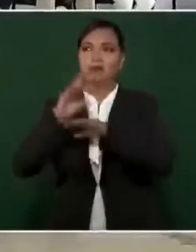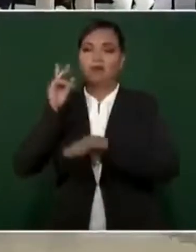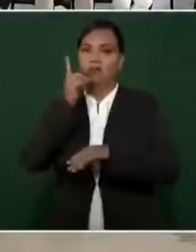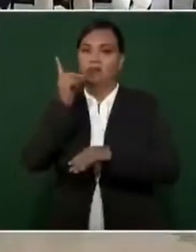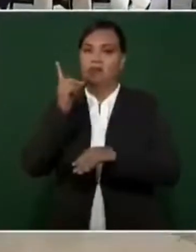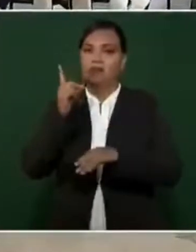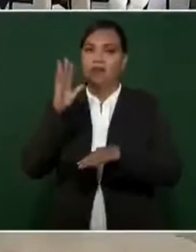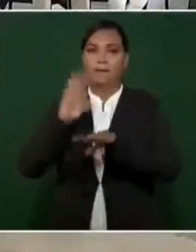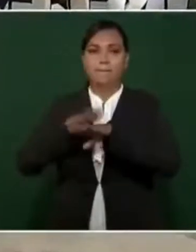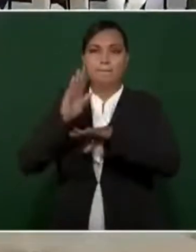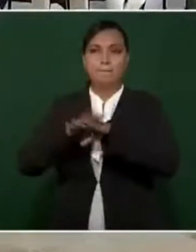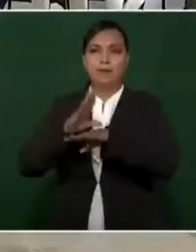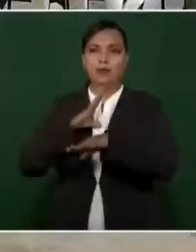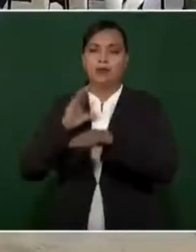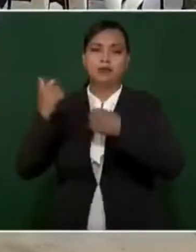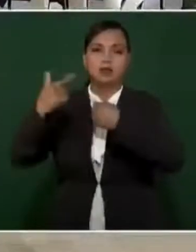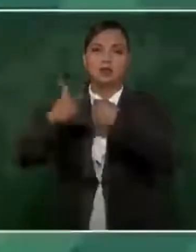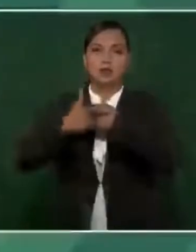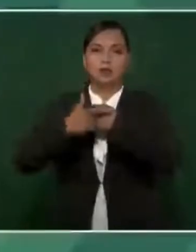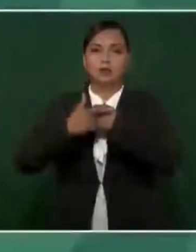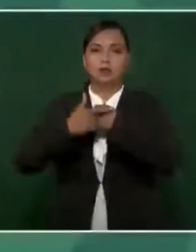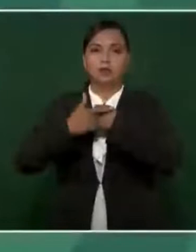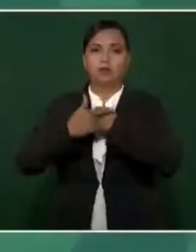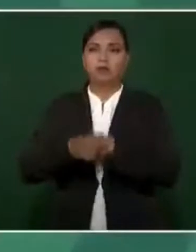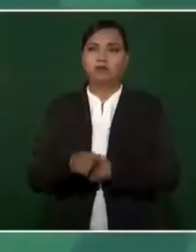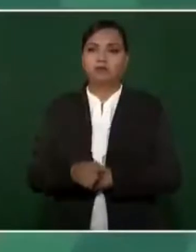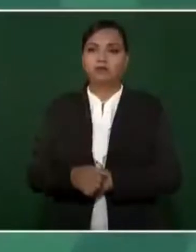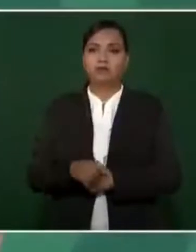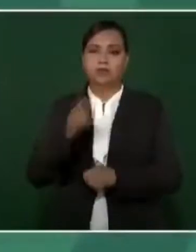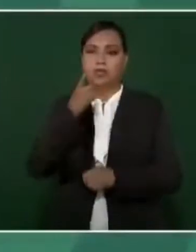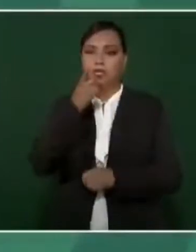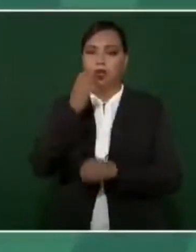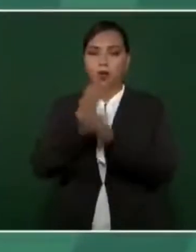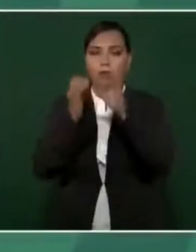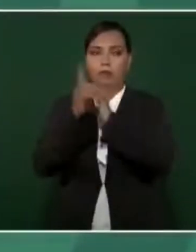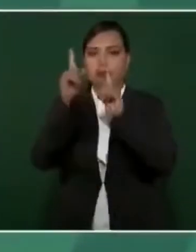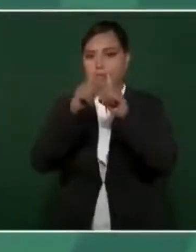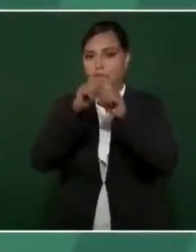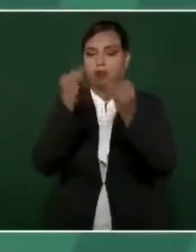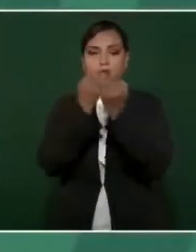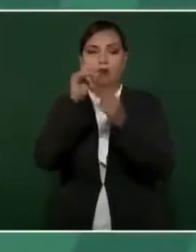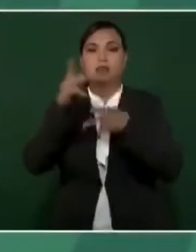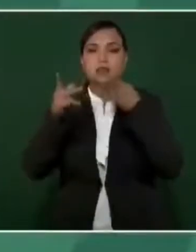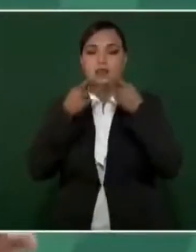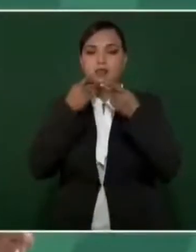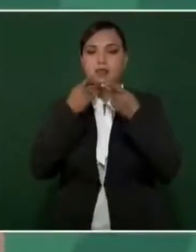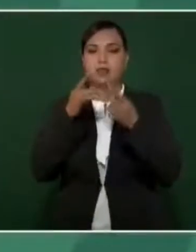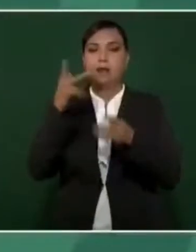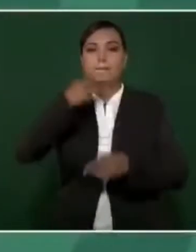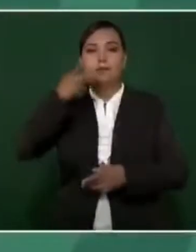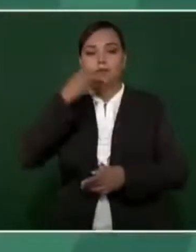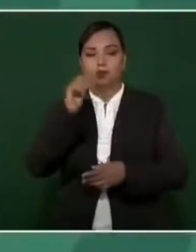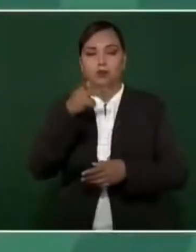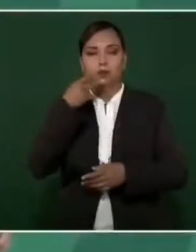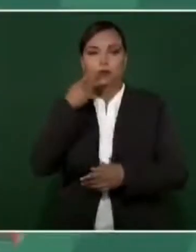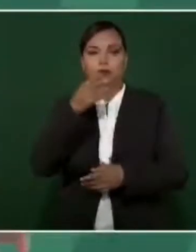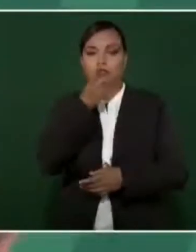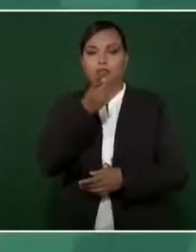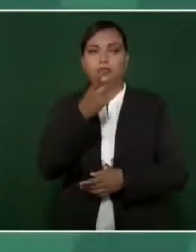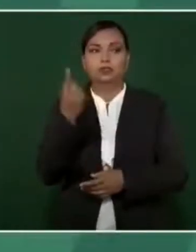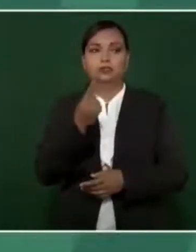de algunos tipos de señalamientos. Y ahorita que lo estabas formulando la pregunta, pues decir que